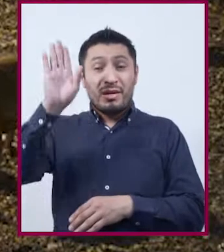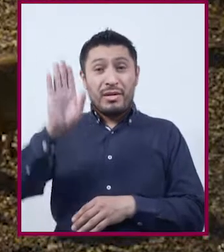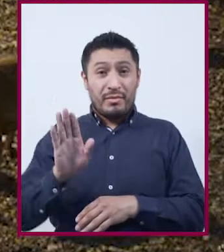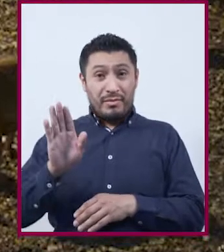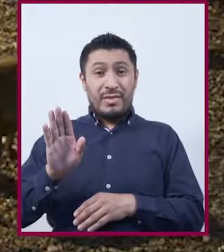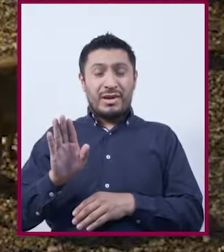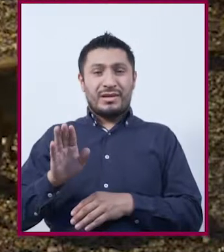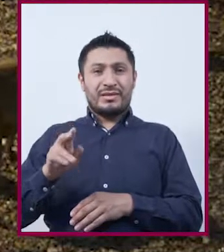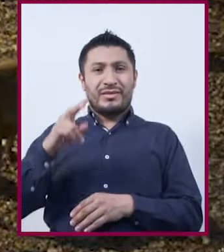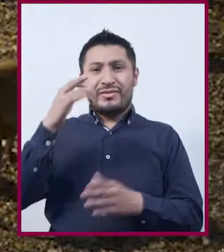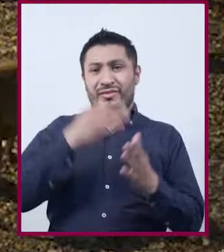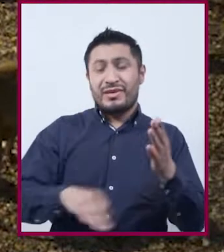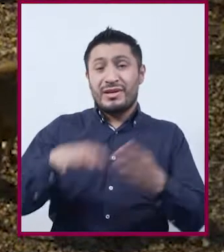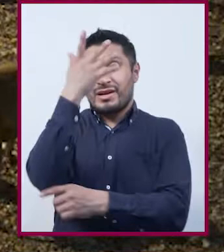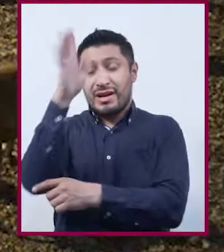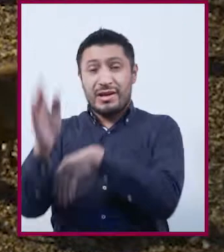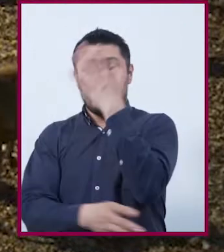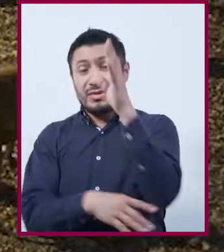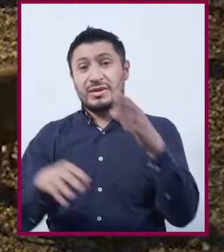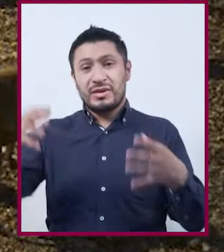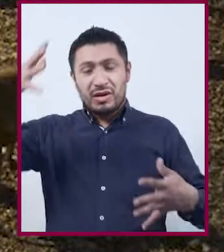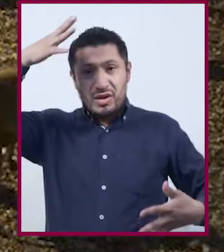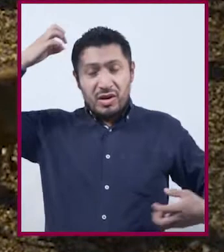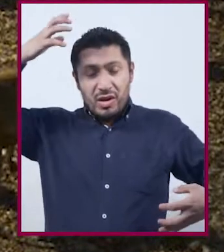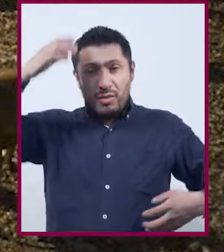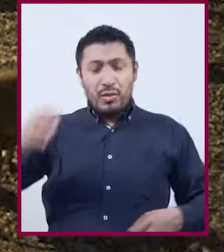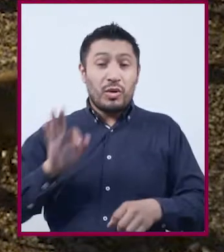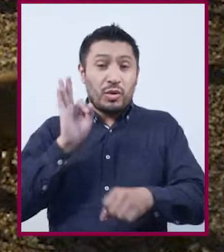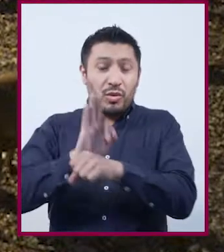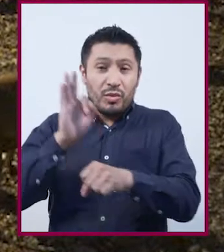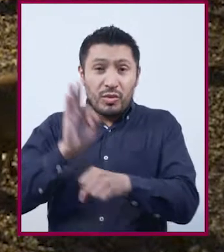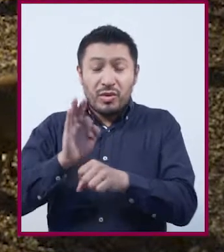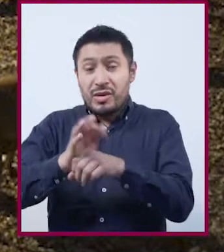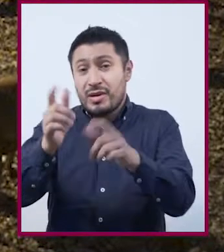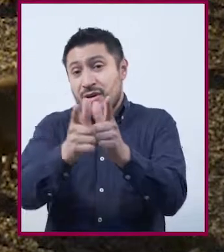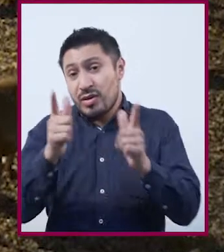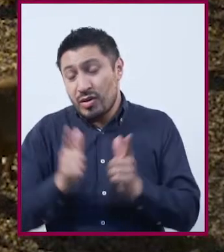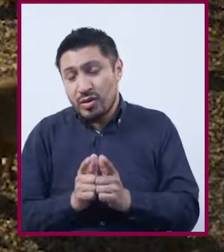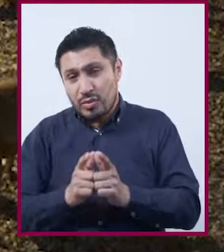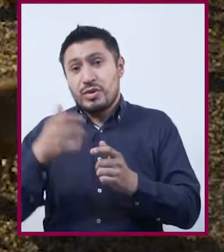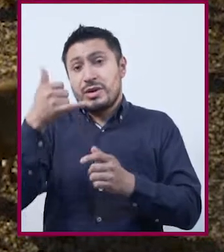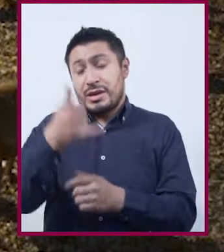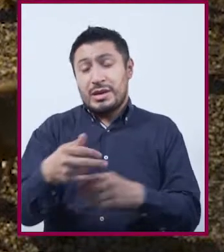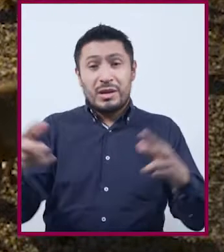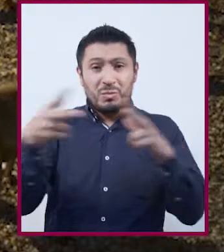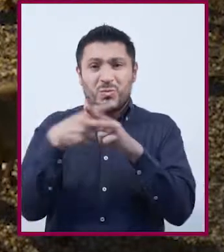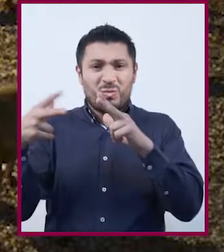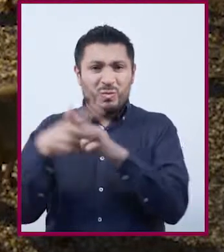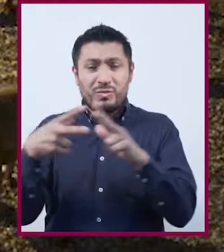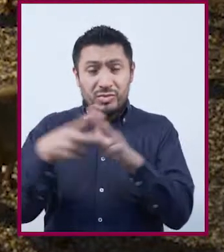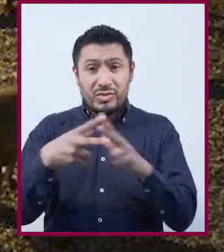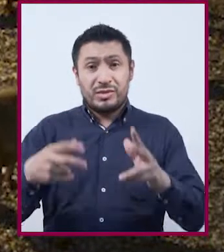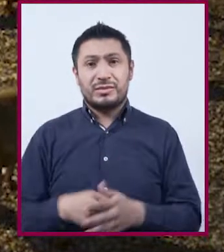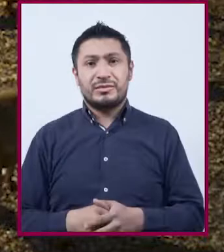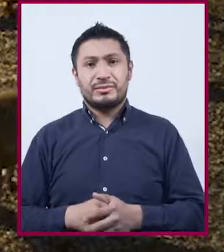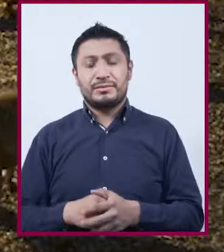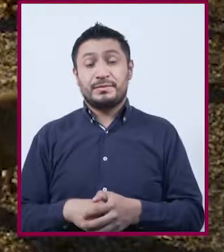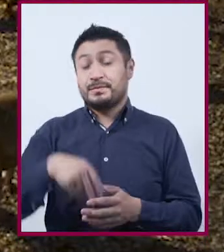falta de árboles, los monos velaran por los intereses de sus grupos y entraran en conflicto unos con otros.